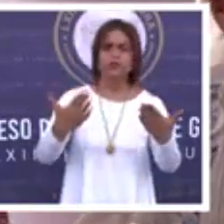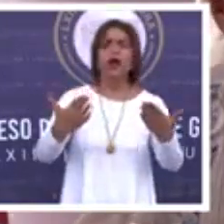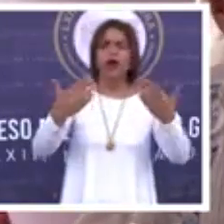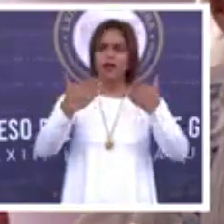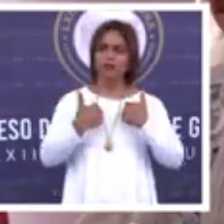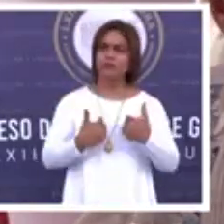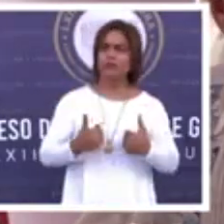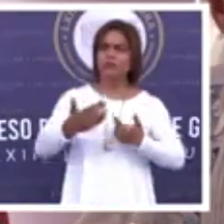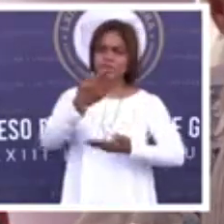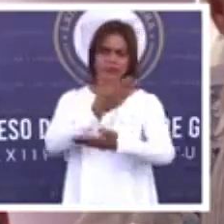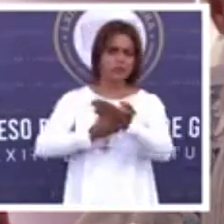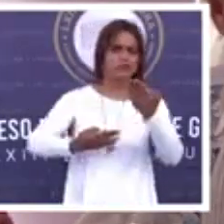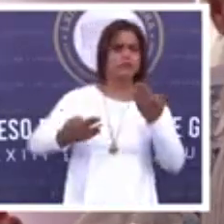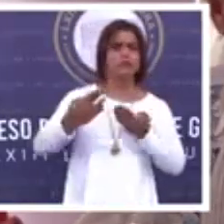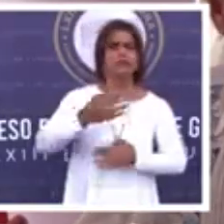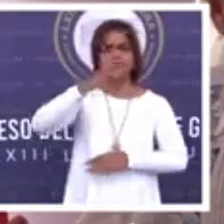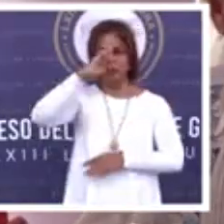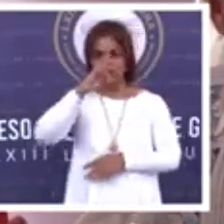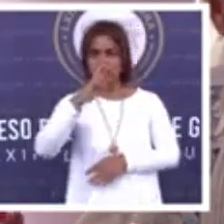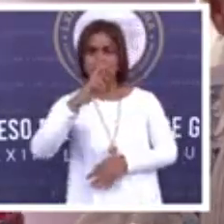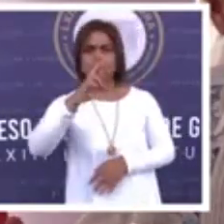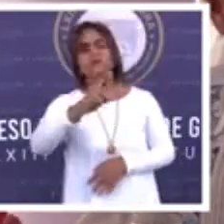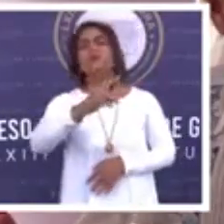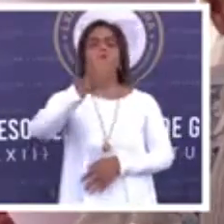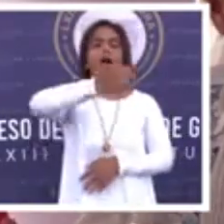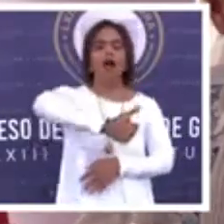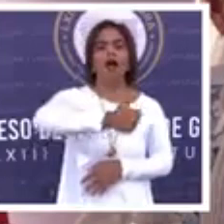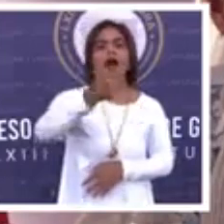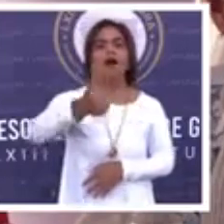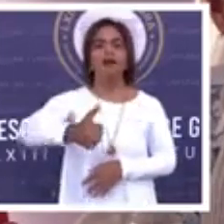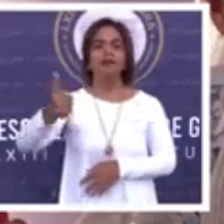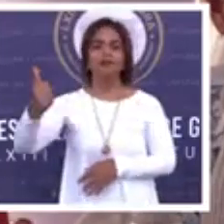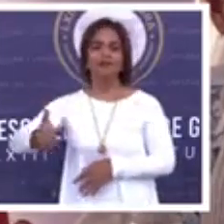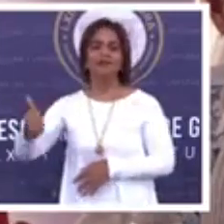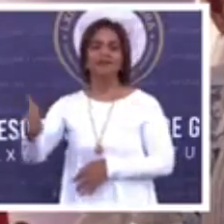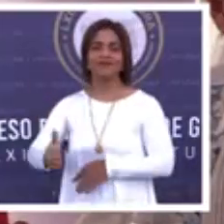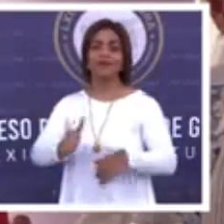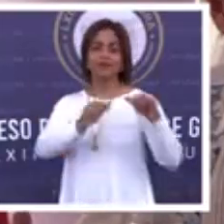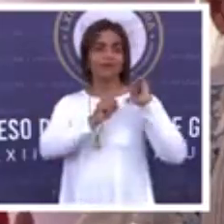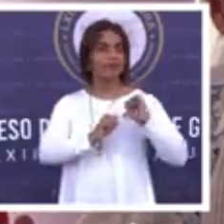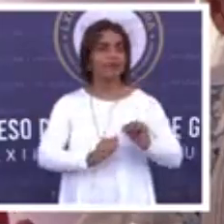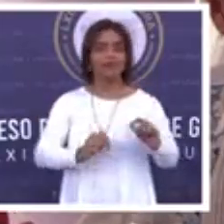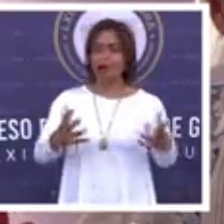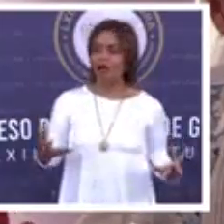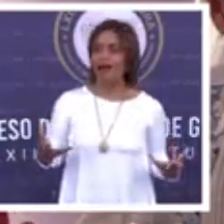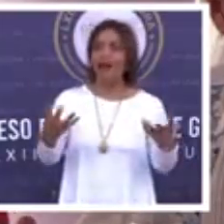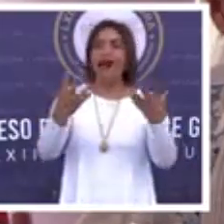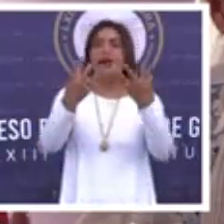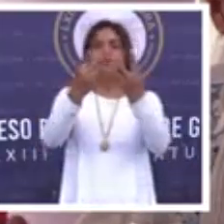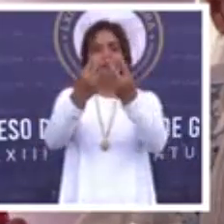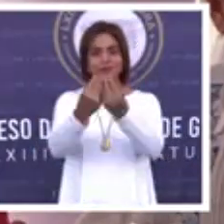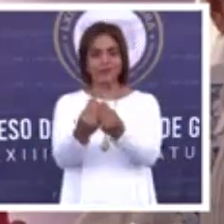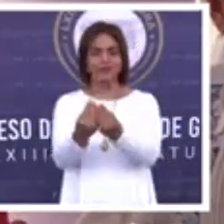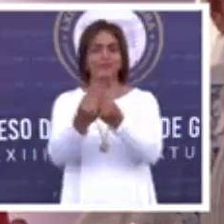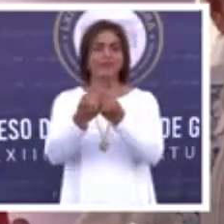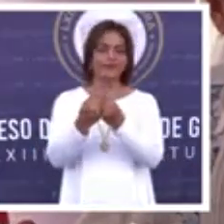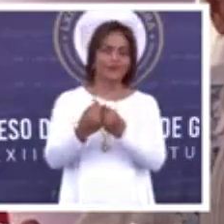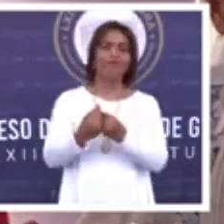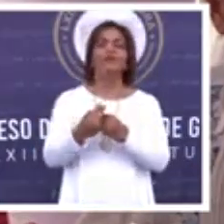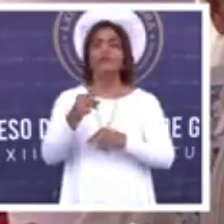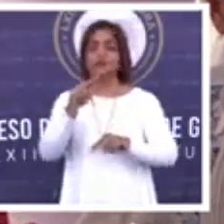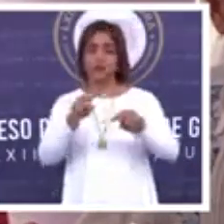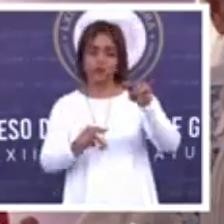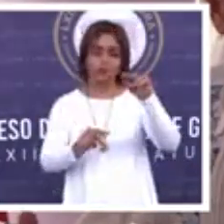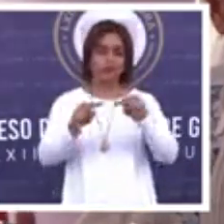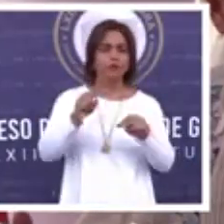entendimiento y respeto a nuestras facultades y competencias, los poderes aquí reunidos sabremos estar a